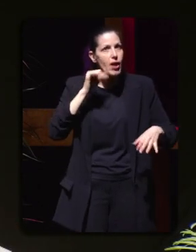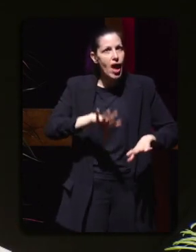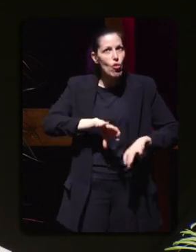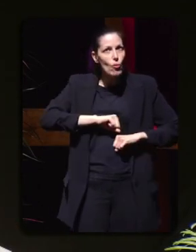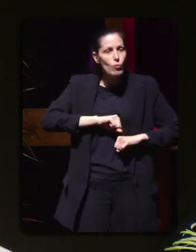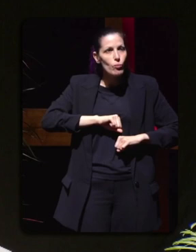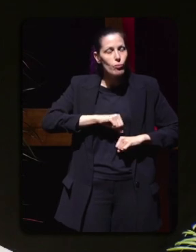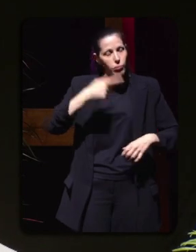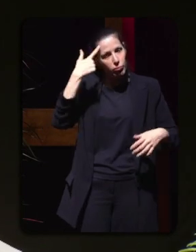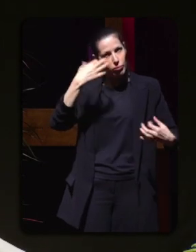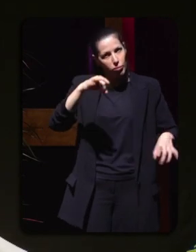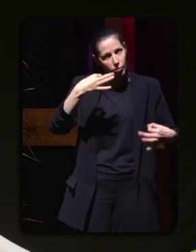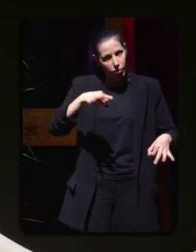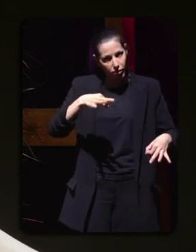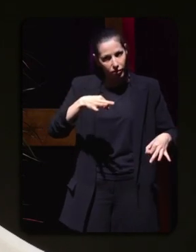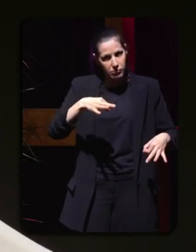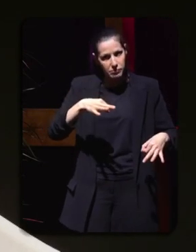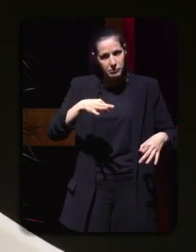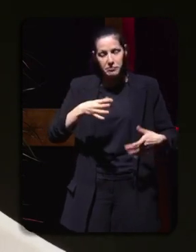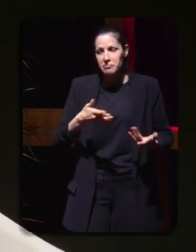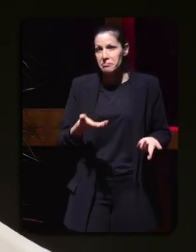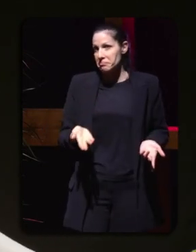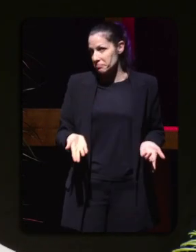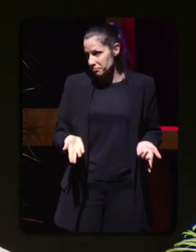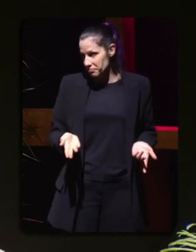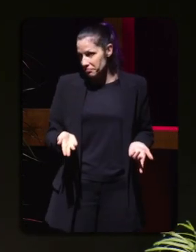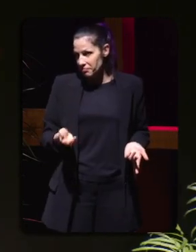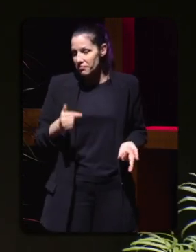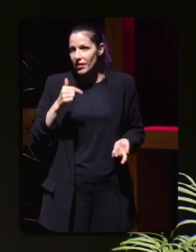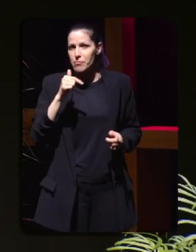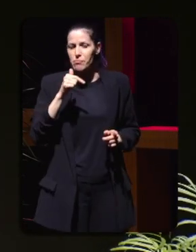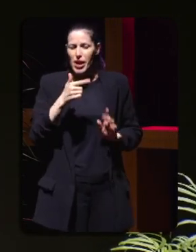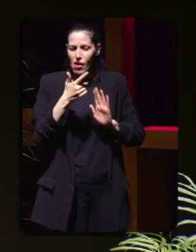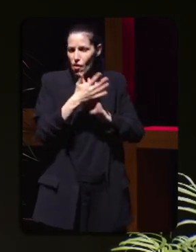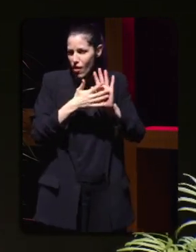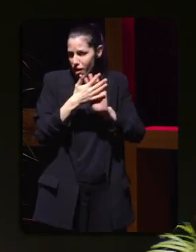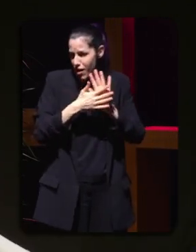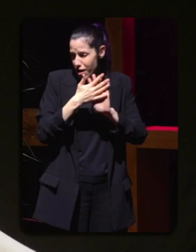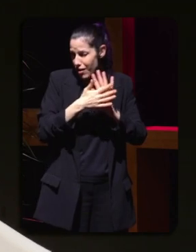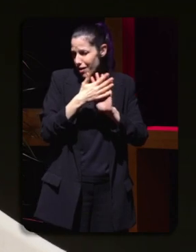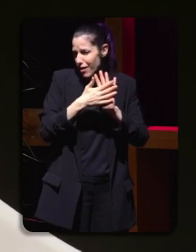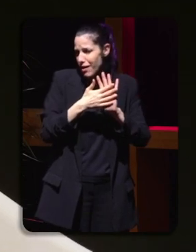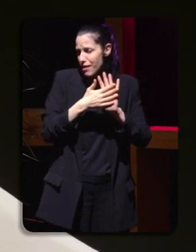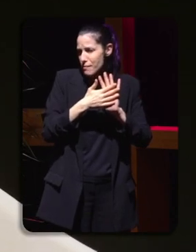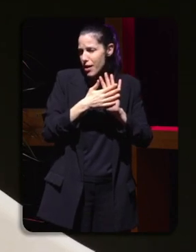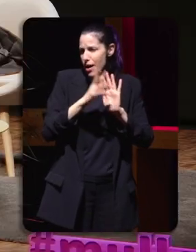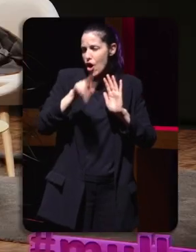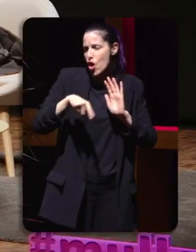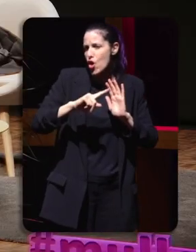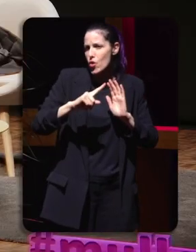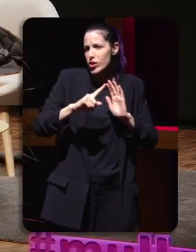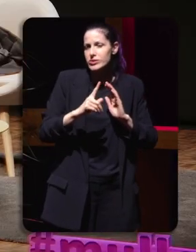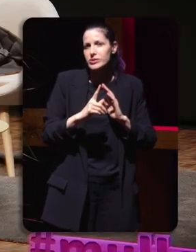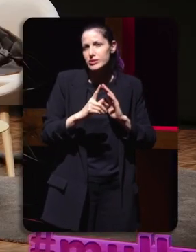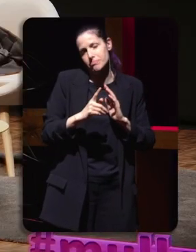aquí paz y después Gloria y de hecho quien aquí esto se está contando no es esa mujer es muy contrario no soy yo nada parecida a la Virgen